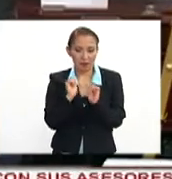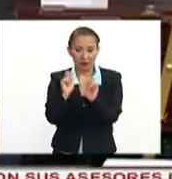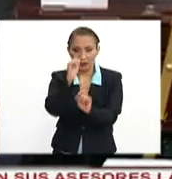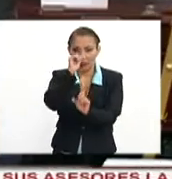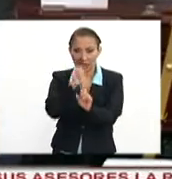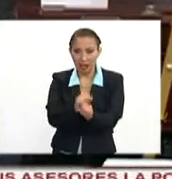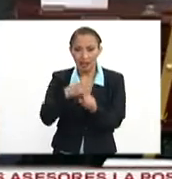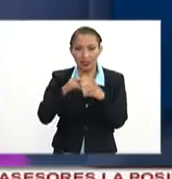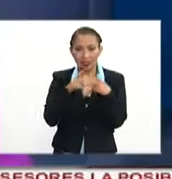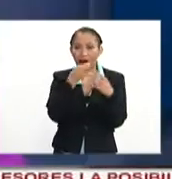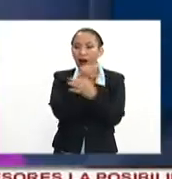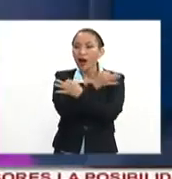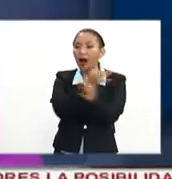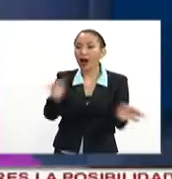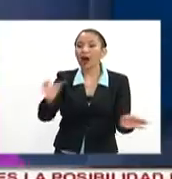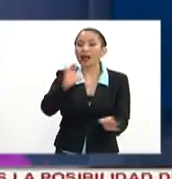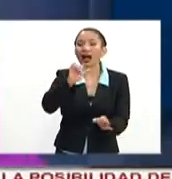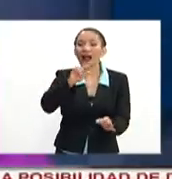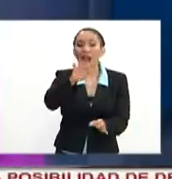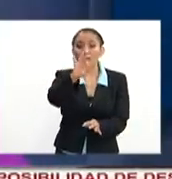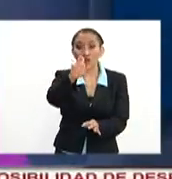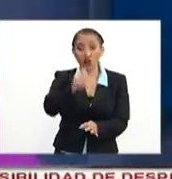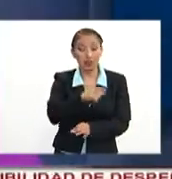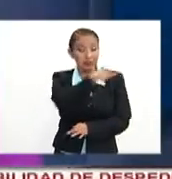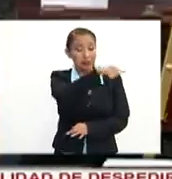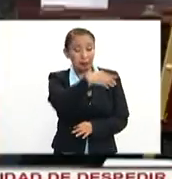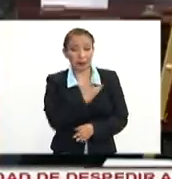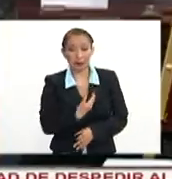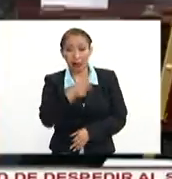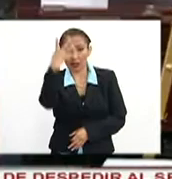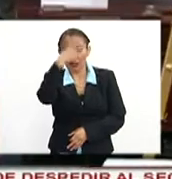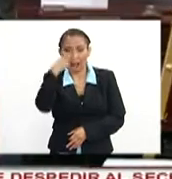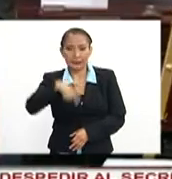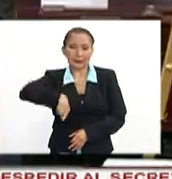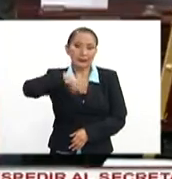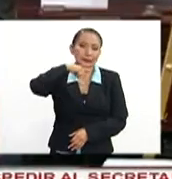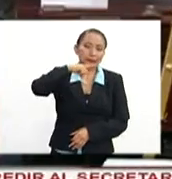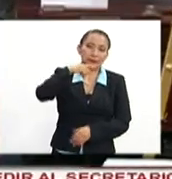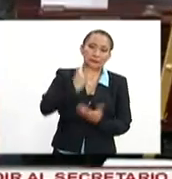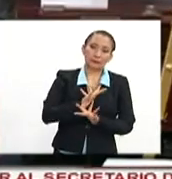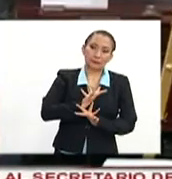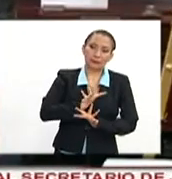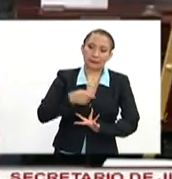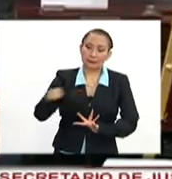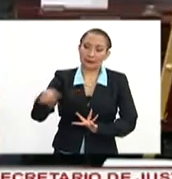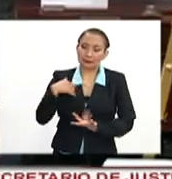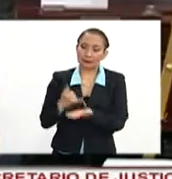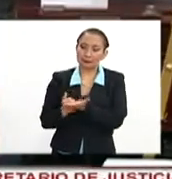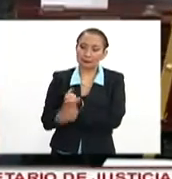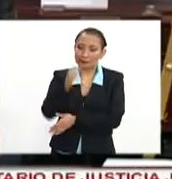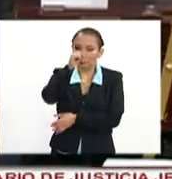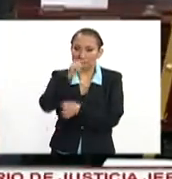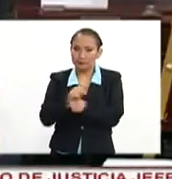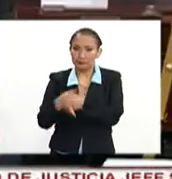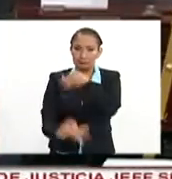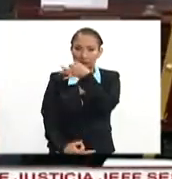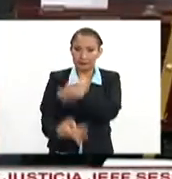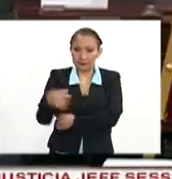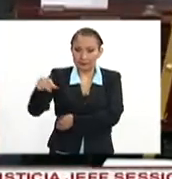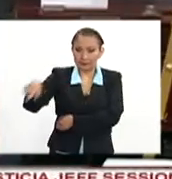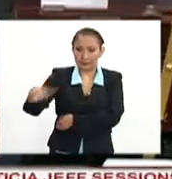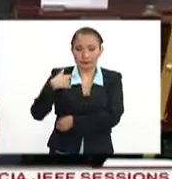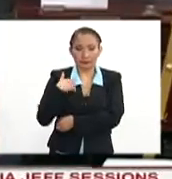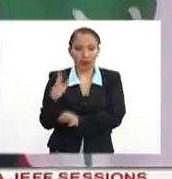de la Casa Blanca, dijo al canal Fox News que el presidente Trump está frustrado y decepcionado por la decisión del secretario de Justicia